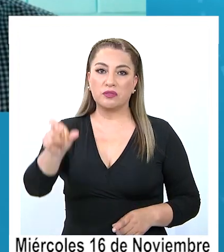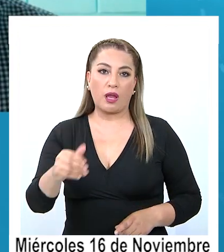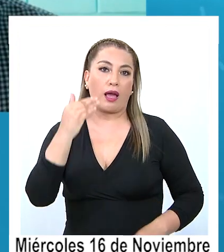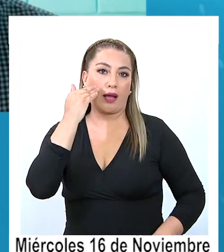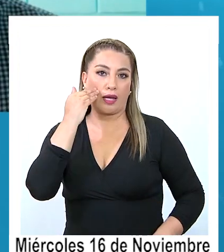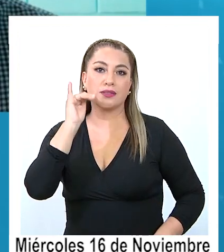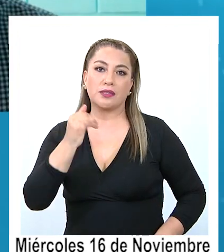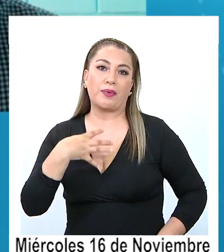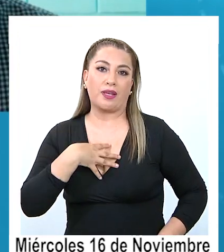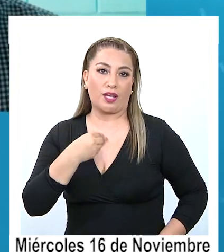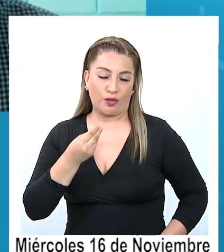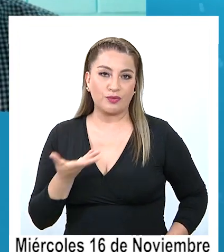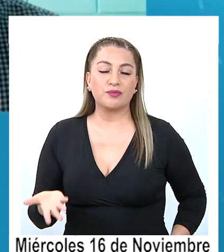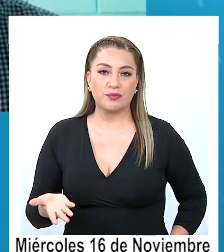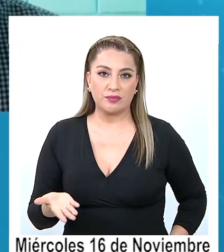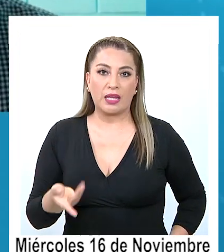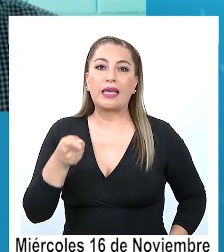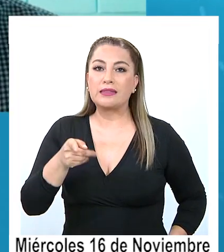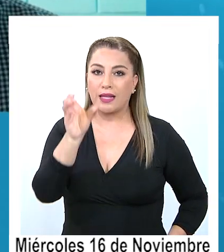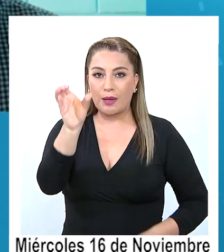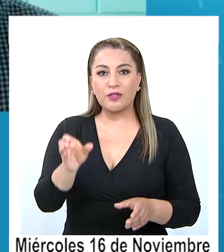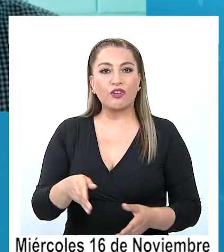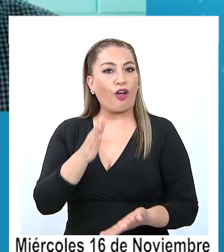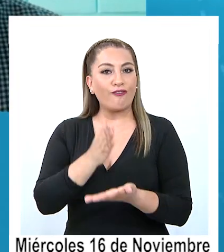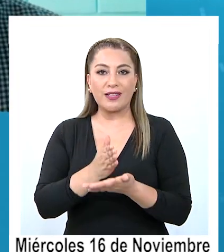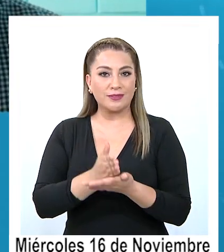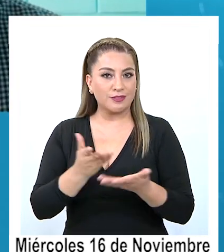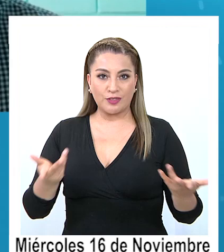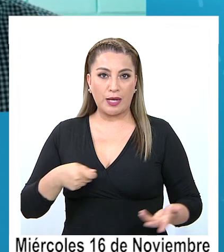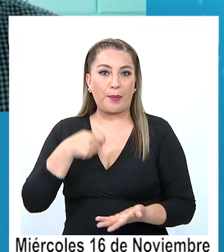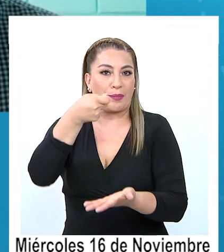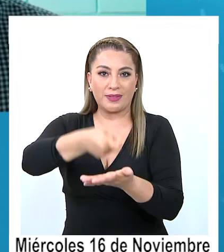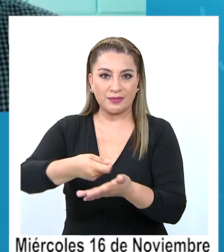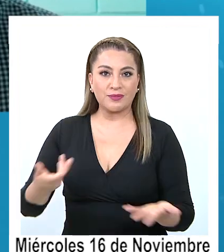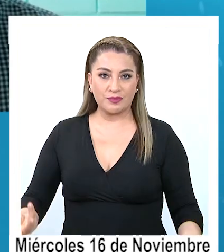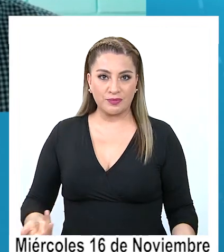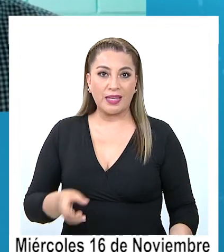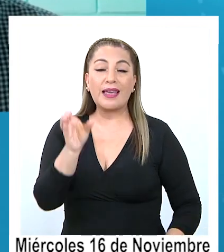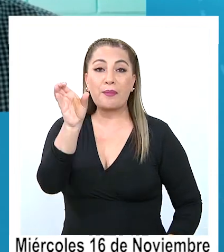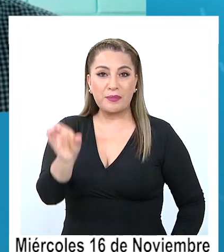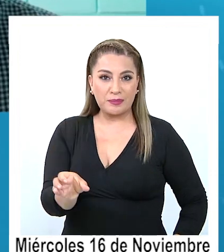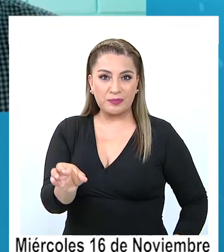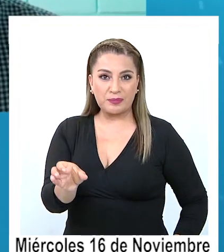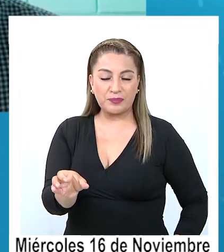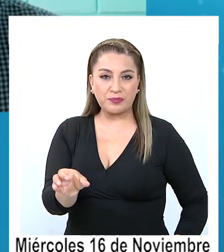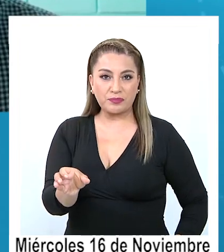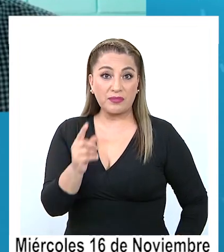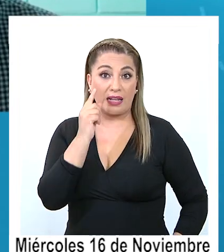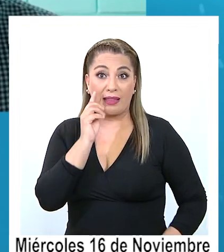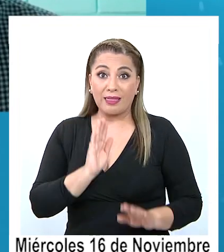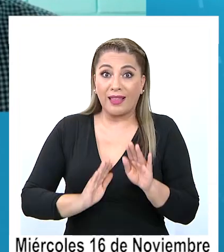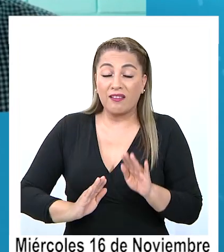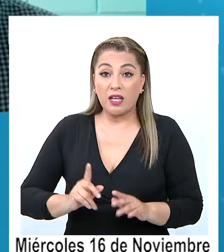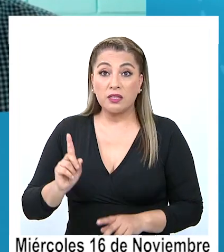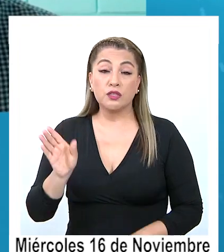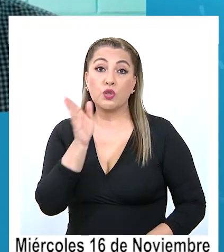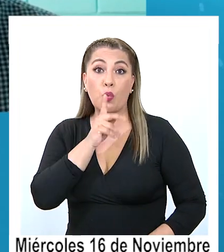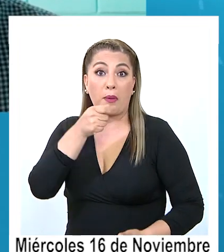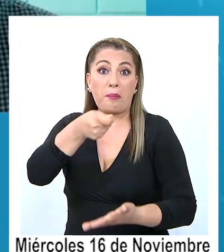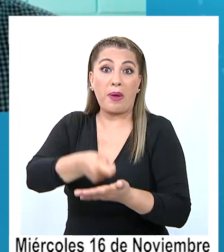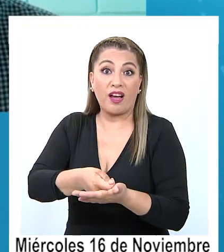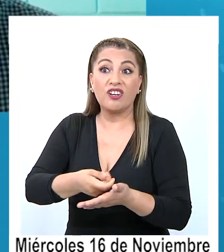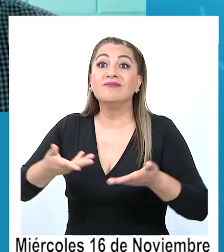está generalmente a cargo de los hijos. Esas son las personas que están obligadas al pago, ¿cierto? Y esas son las personas que probablemente, si no pagan,